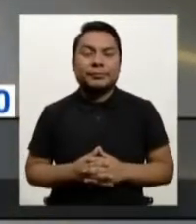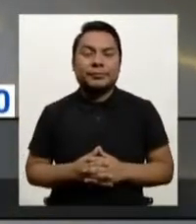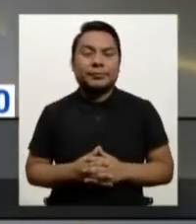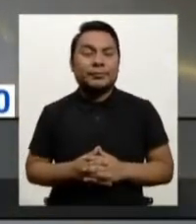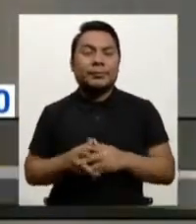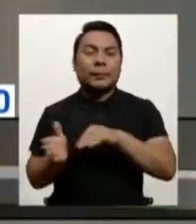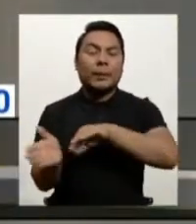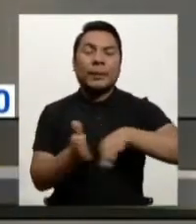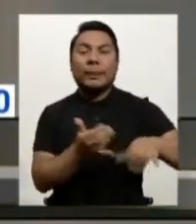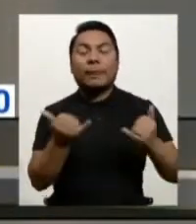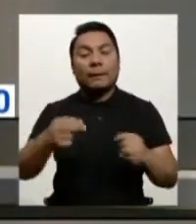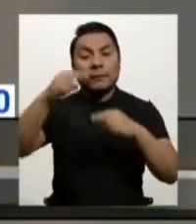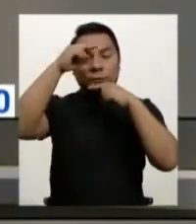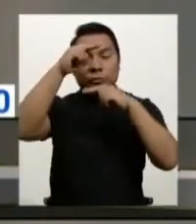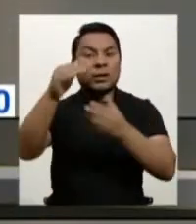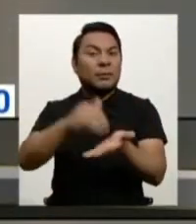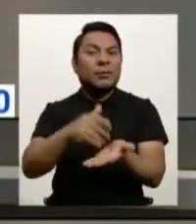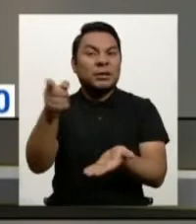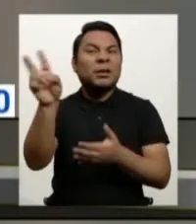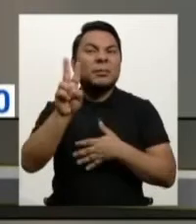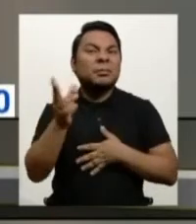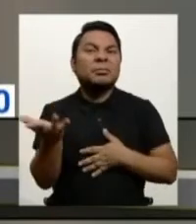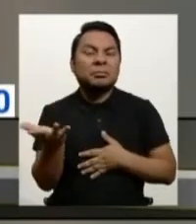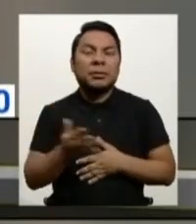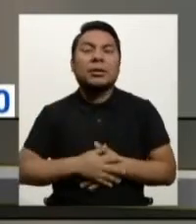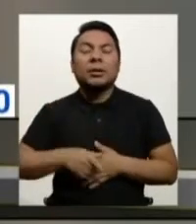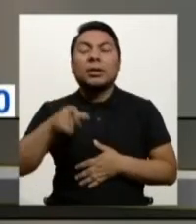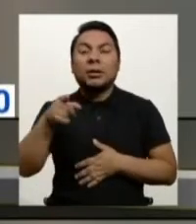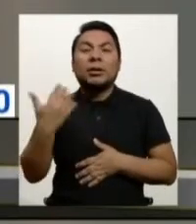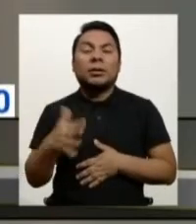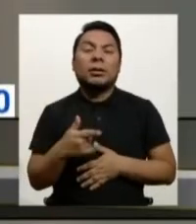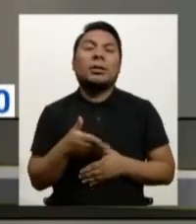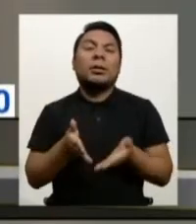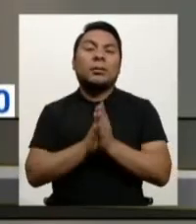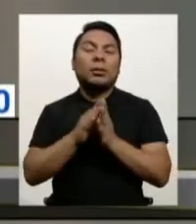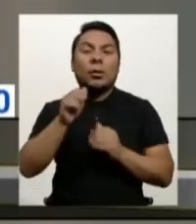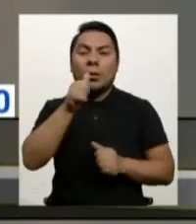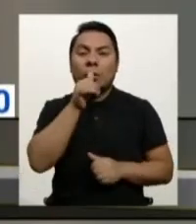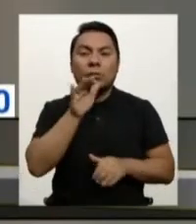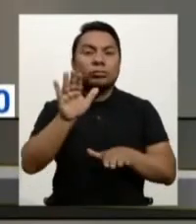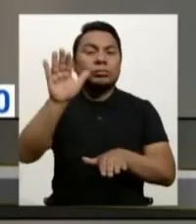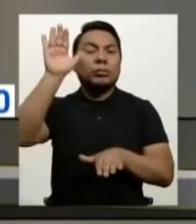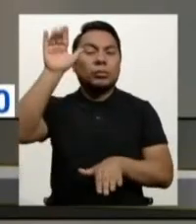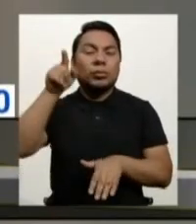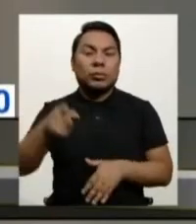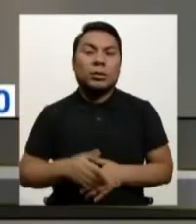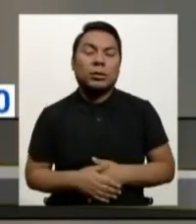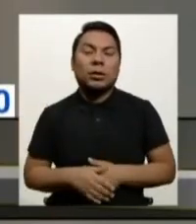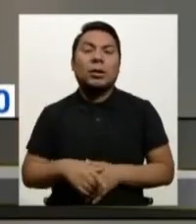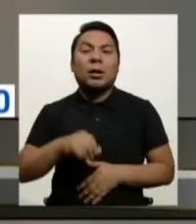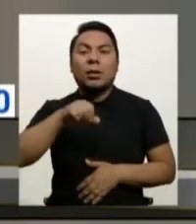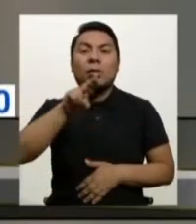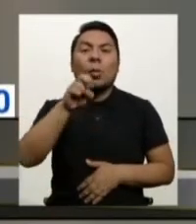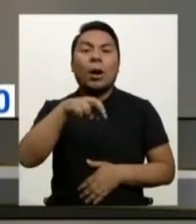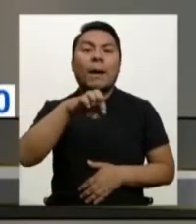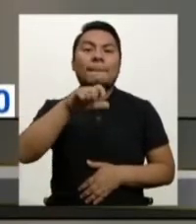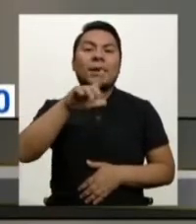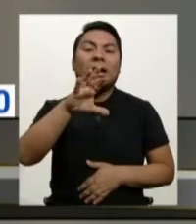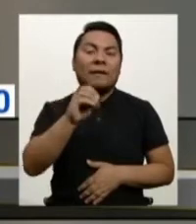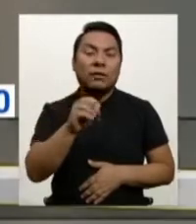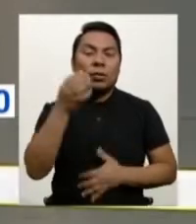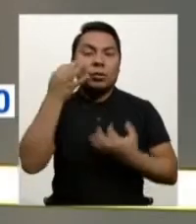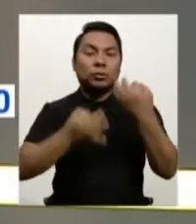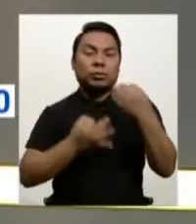Hay las noticias más sobre Venezuela. Ha habido que se ha impedido la juramentación de Juan Pablo Huanipa de Primero Justicia en